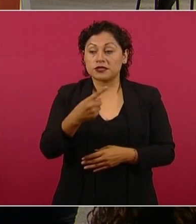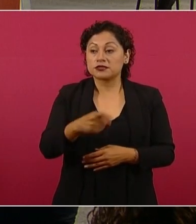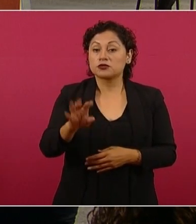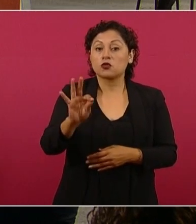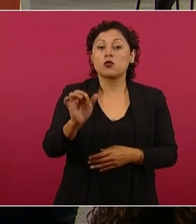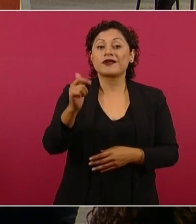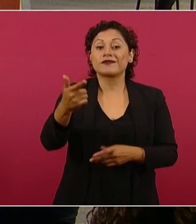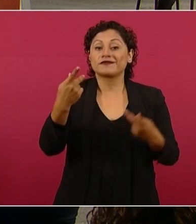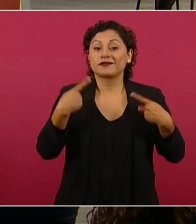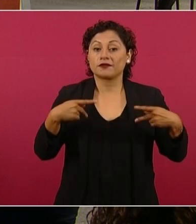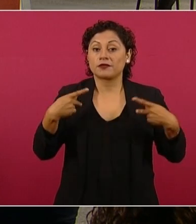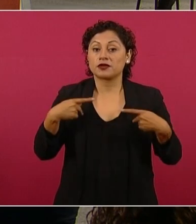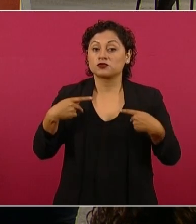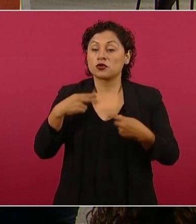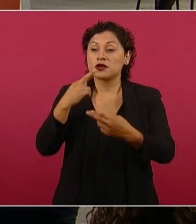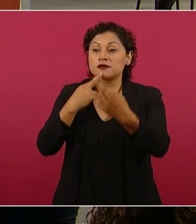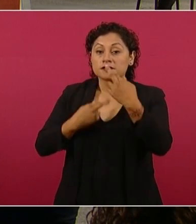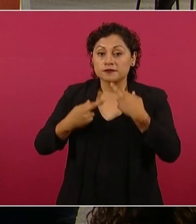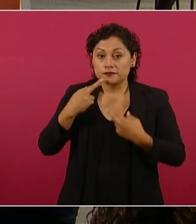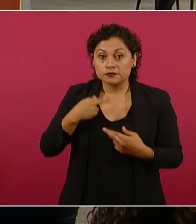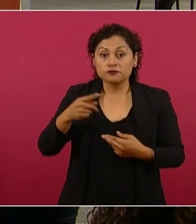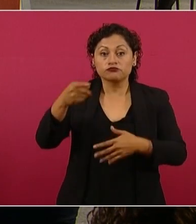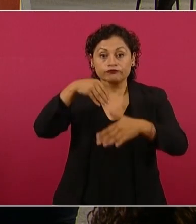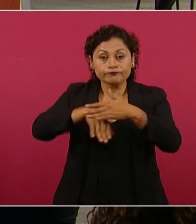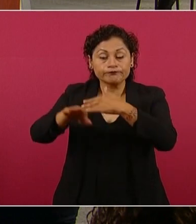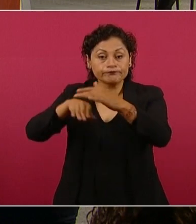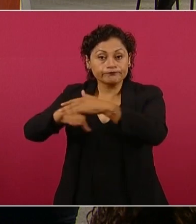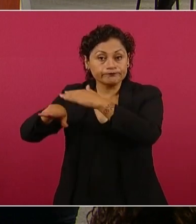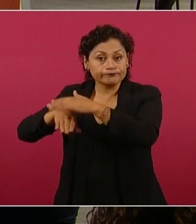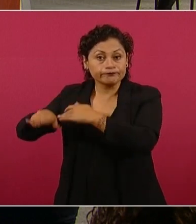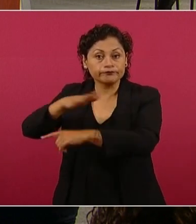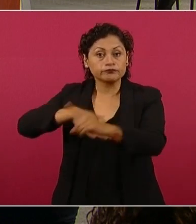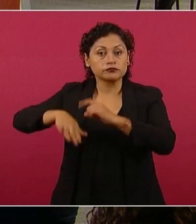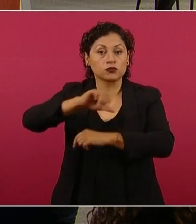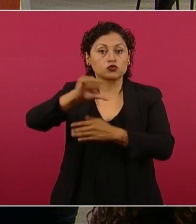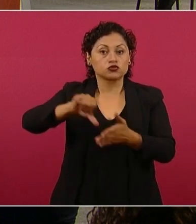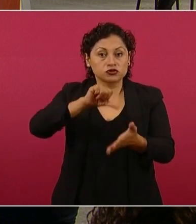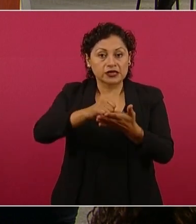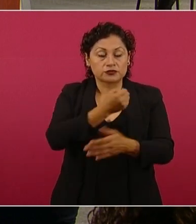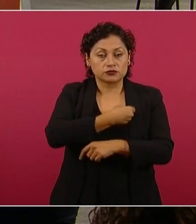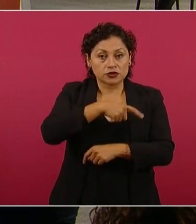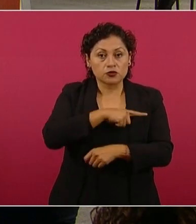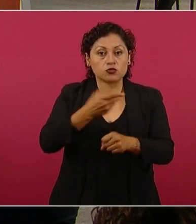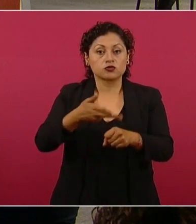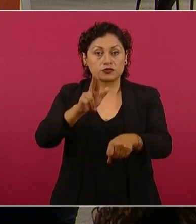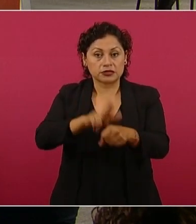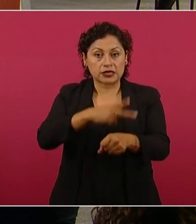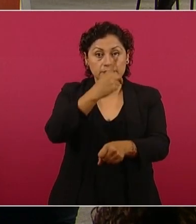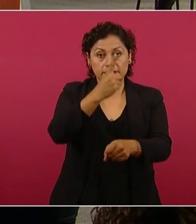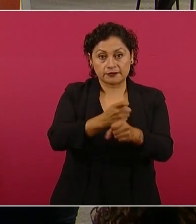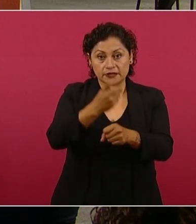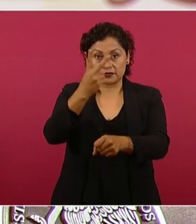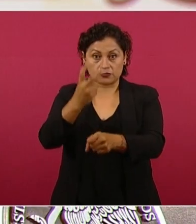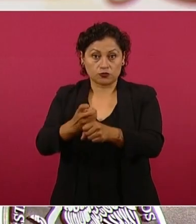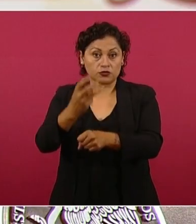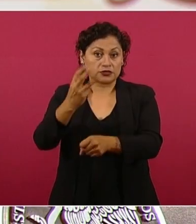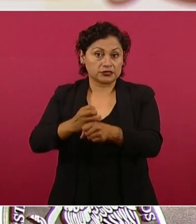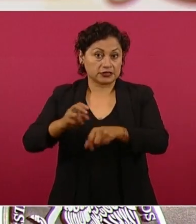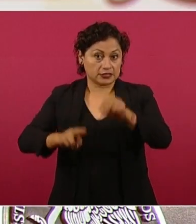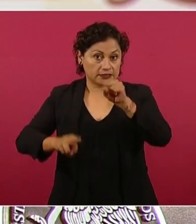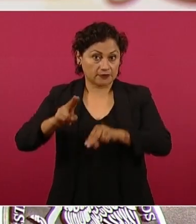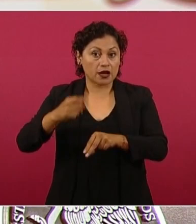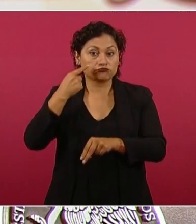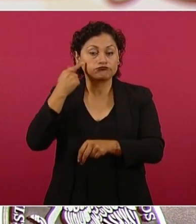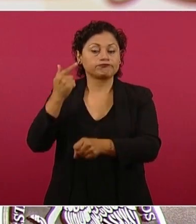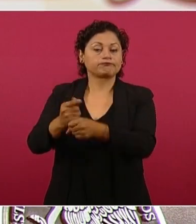que visitaron 874 unidades de primer nivel y 40 hospitales, tanto de segundo como de tercer nivel.